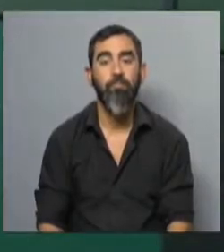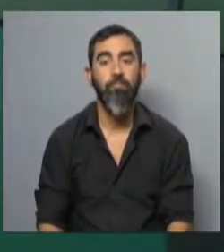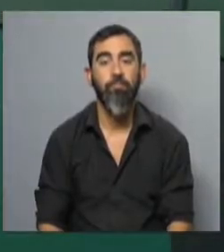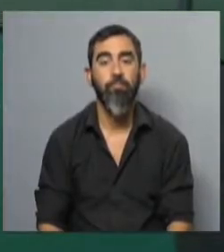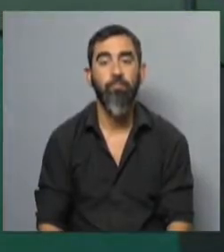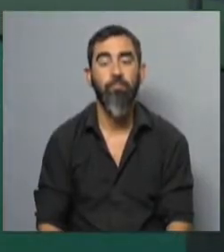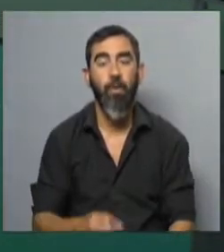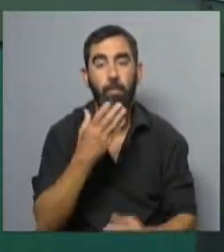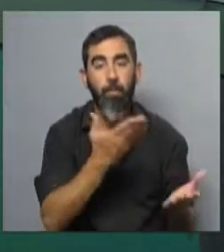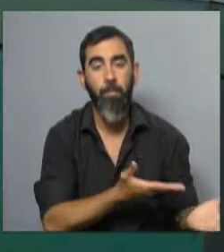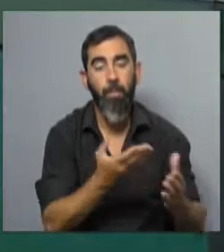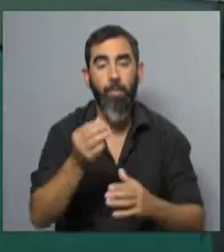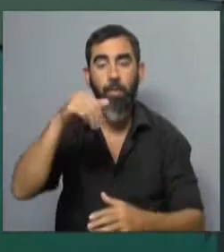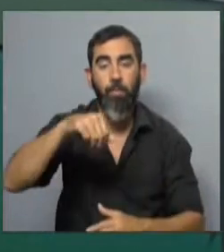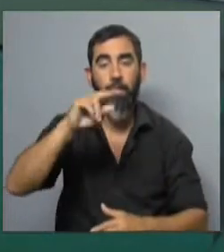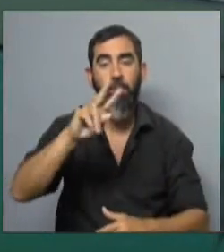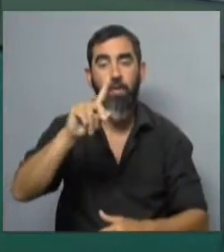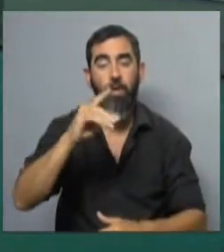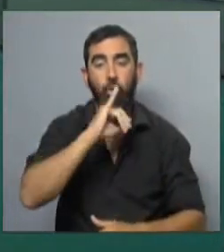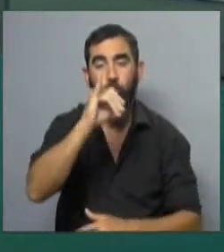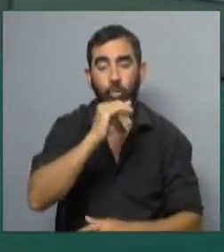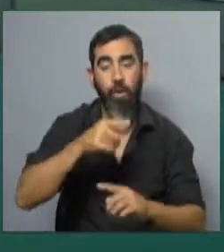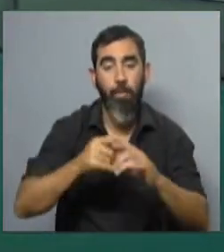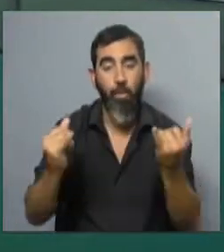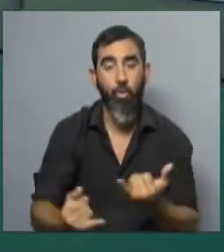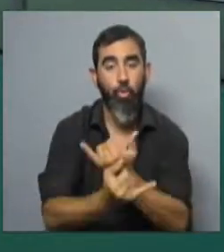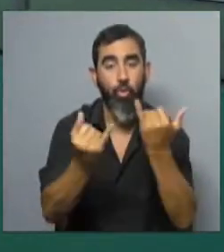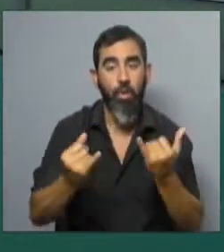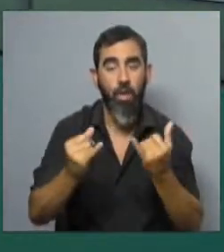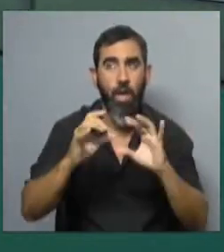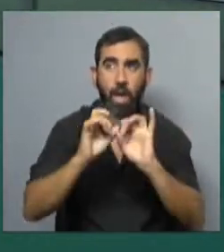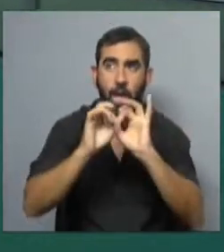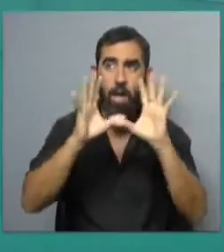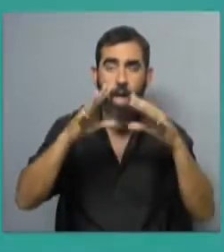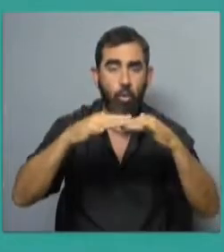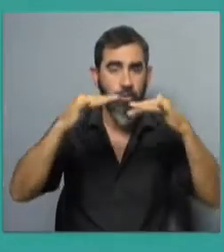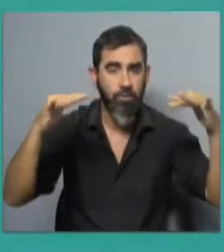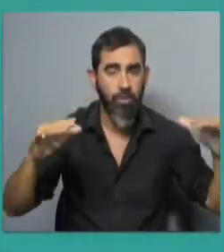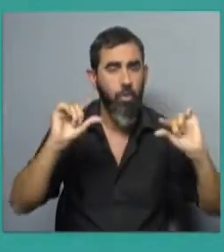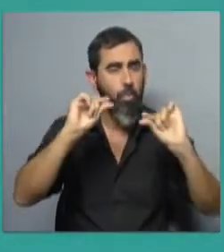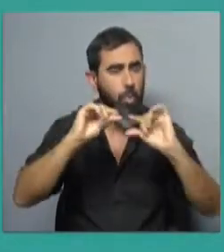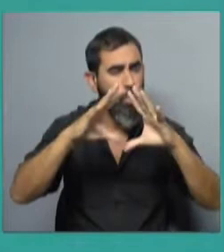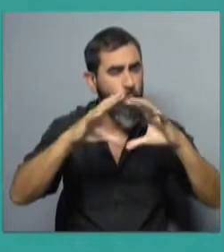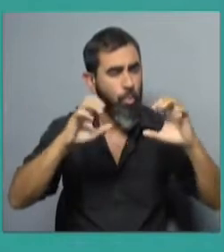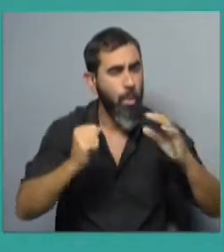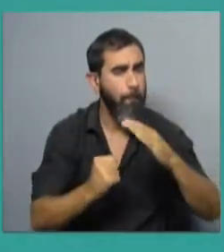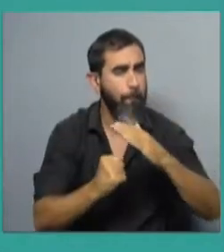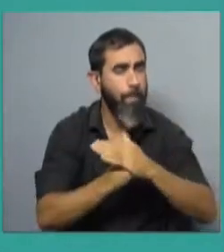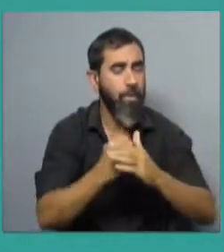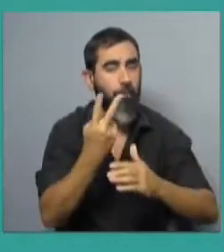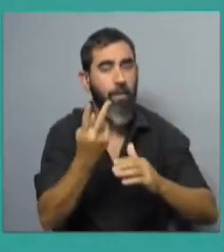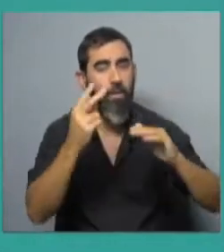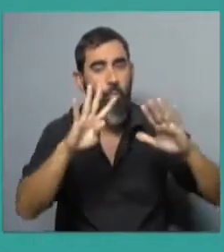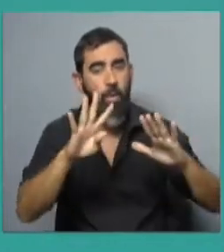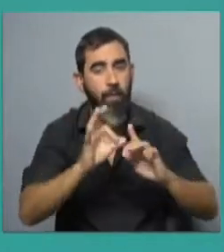¿Cómo están? Bienvenidos a MBD Noticias en este mediodía que se presenta con un cielo claro, algo nuboso, con una máxima de